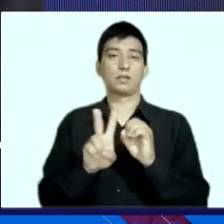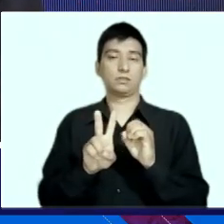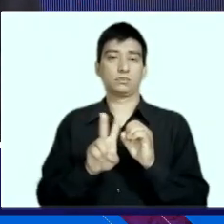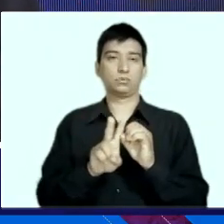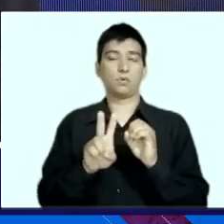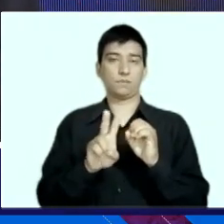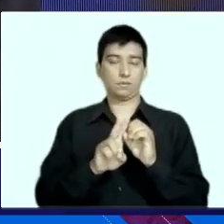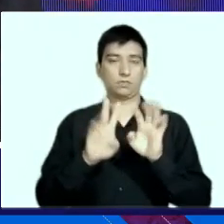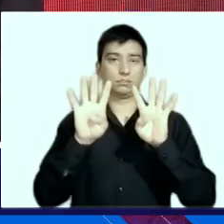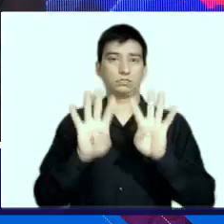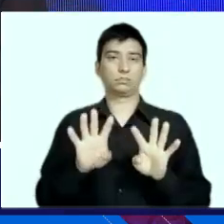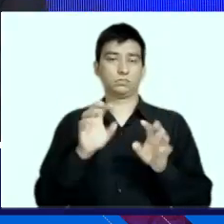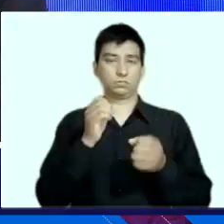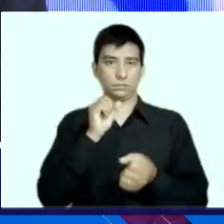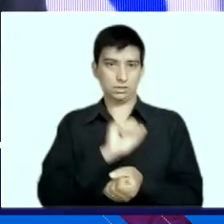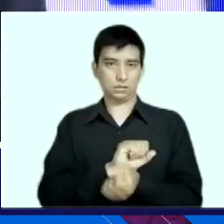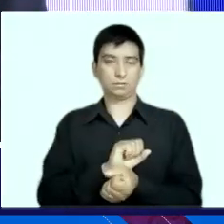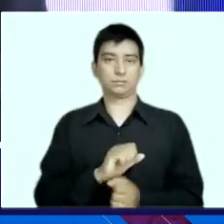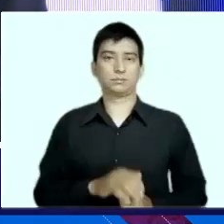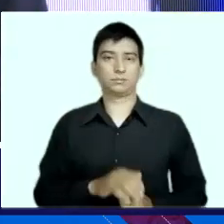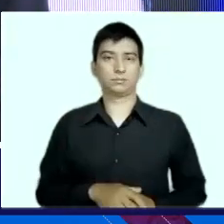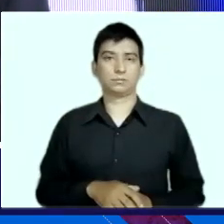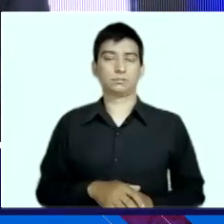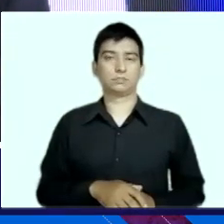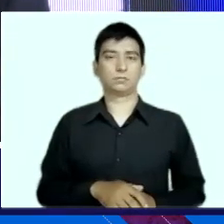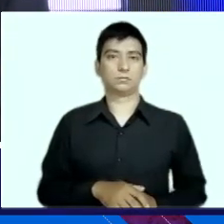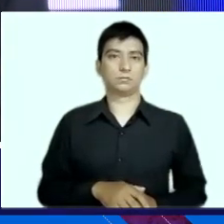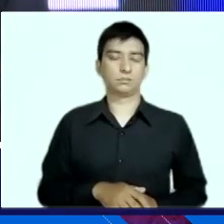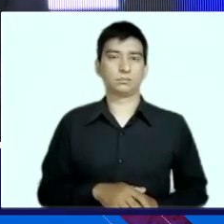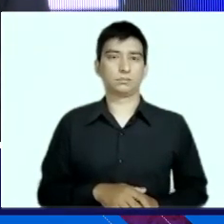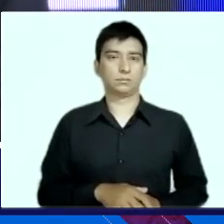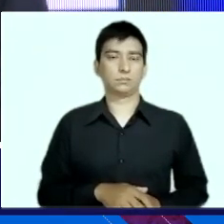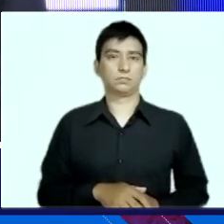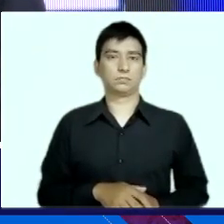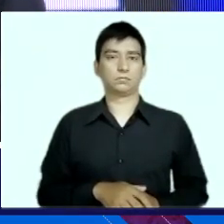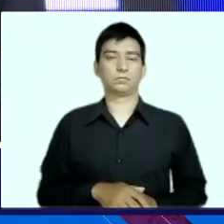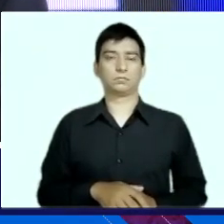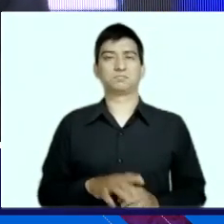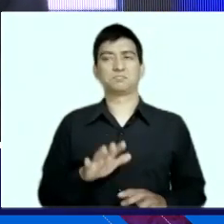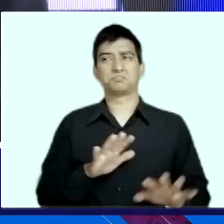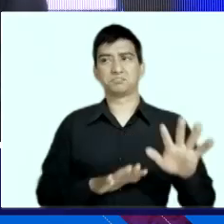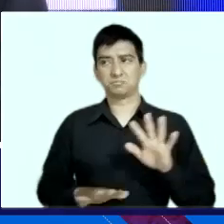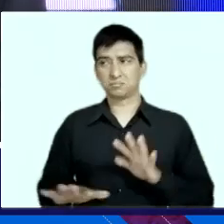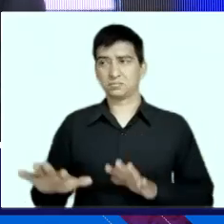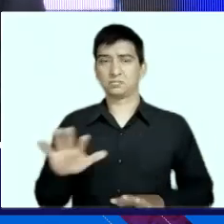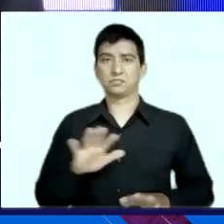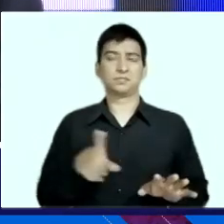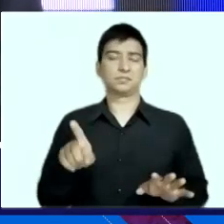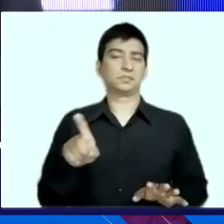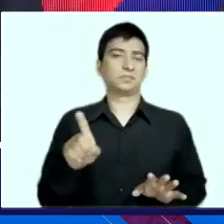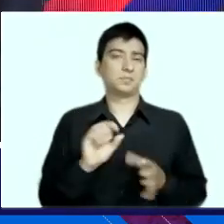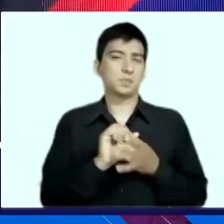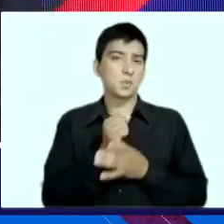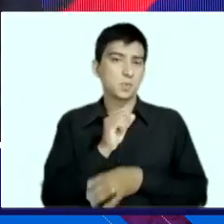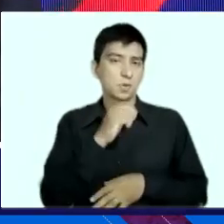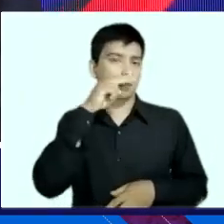que hace rato planteaba allí, sí, y esto puede ser parte de una estrategia, ¿no? De buena conducta, correcto. Yo